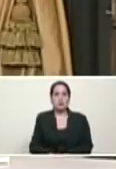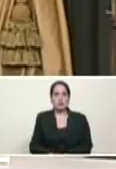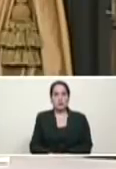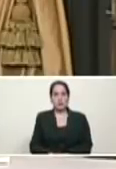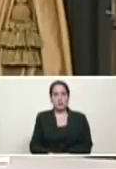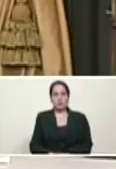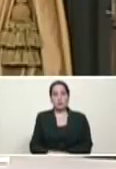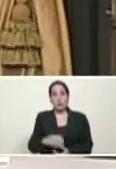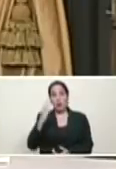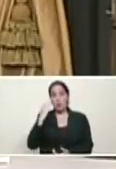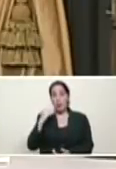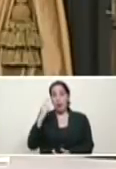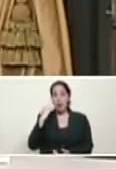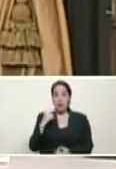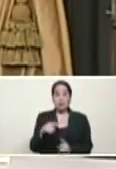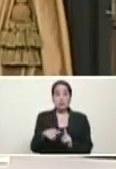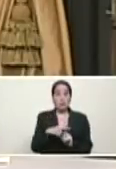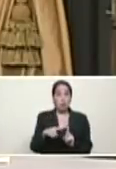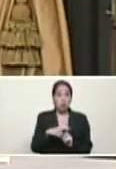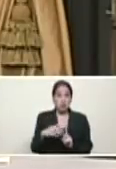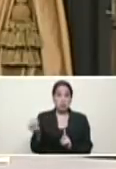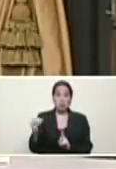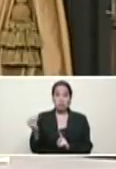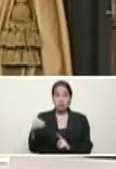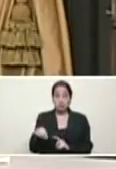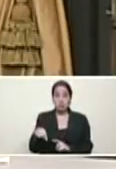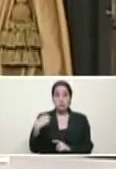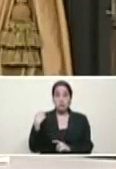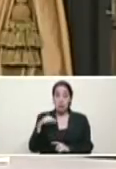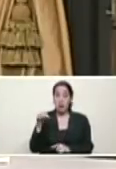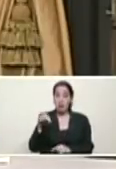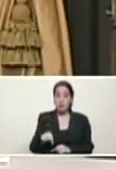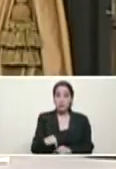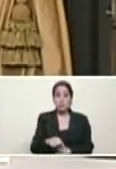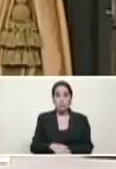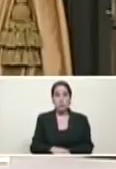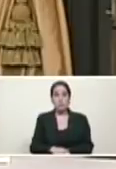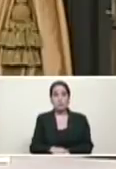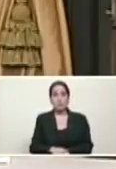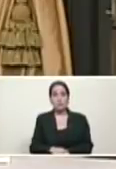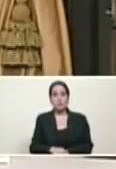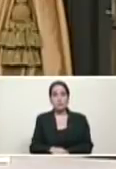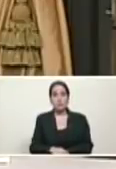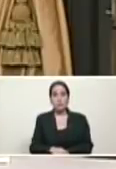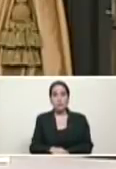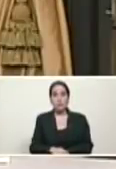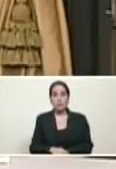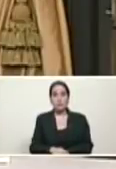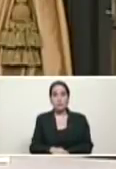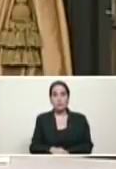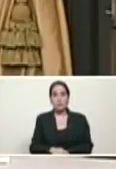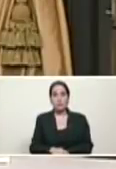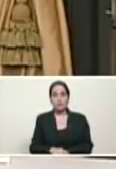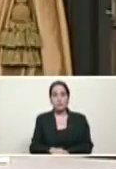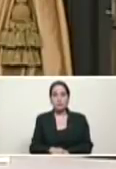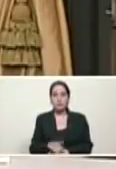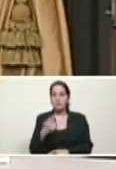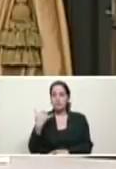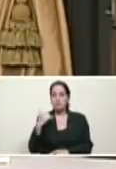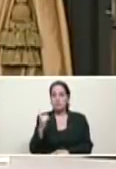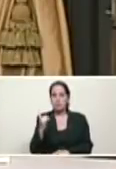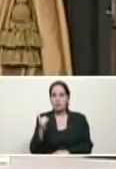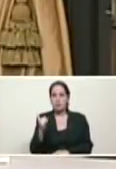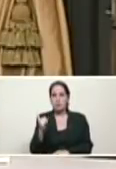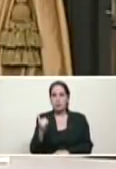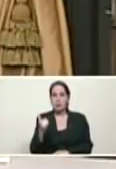con la experiencia positiva que hoy tenemos de los consejos comunales, producto de que se ha obtenido